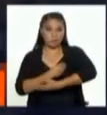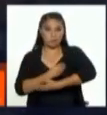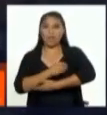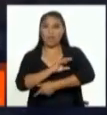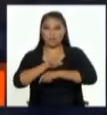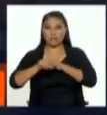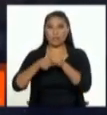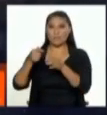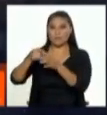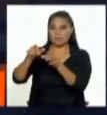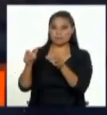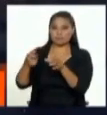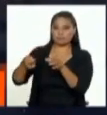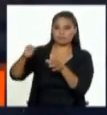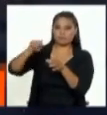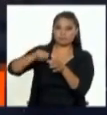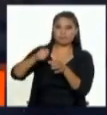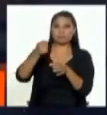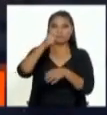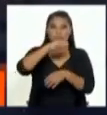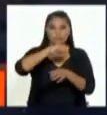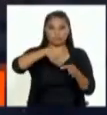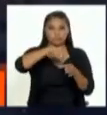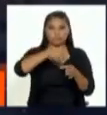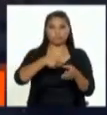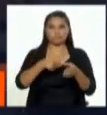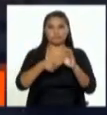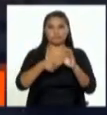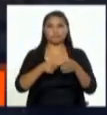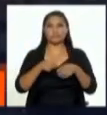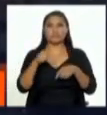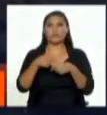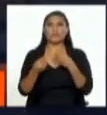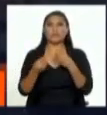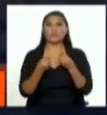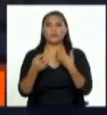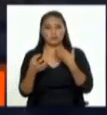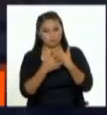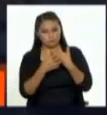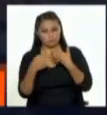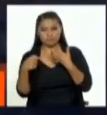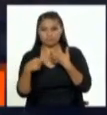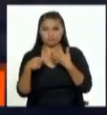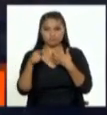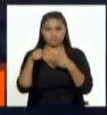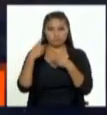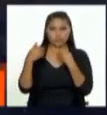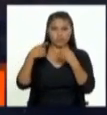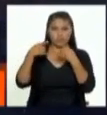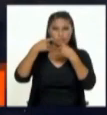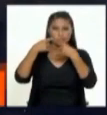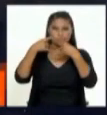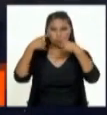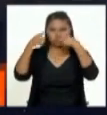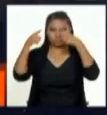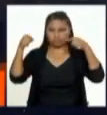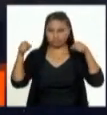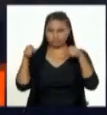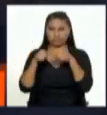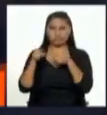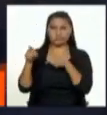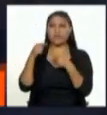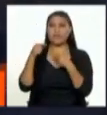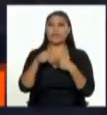llevar los octógonos? Uno es porque los menores de un año no pueden consumir azúcares y a la mayoría de esos productos